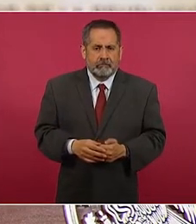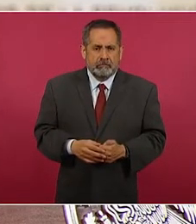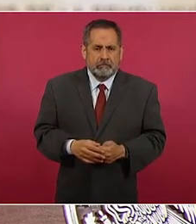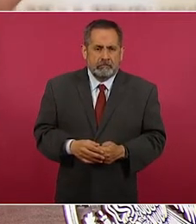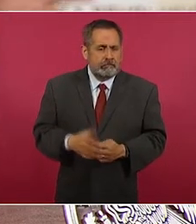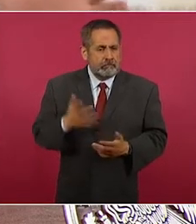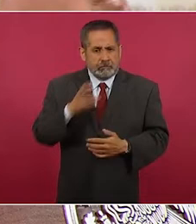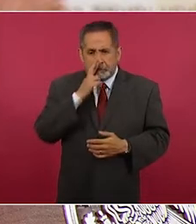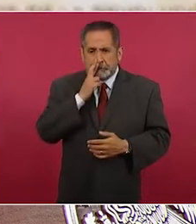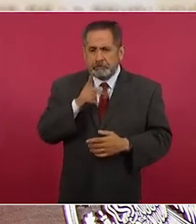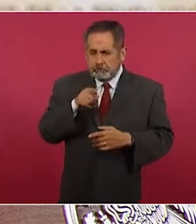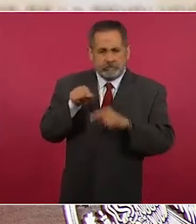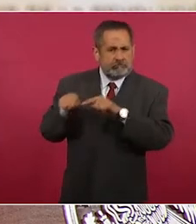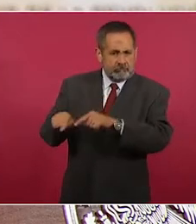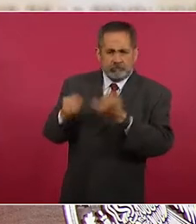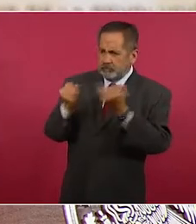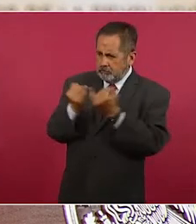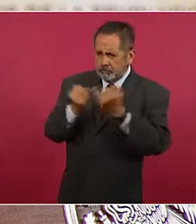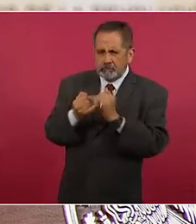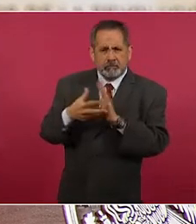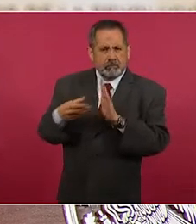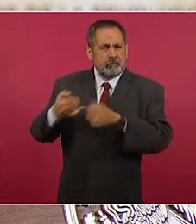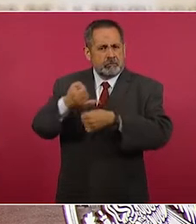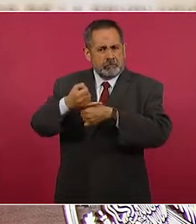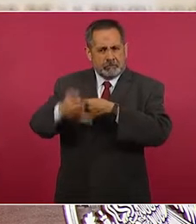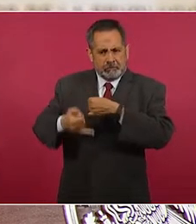¿Por qué no hacer lo mismo?